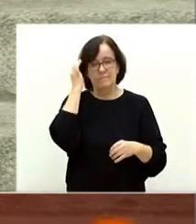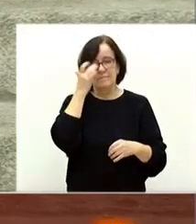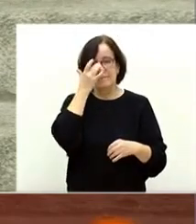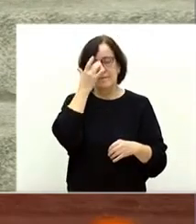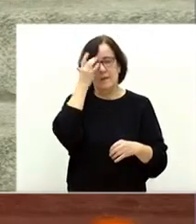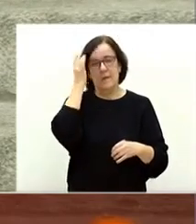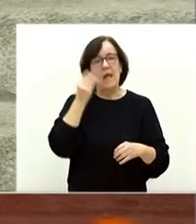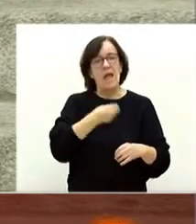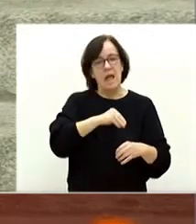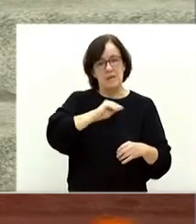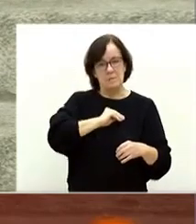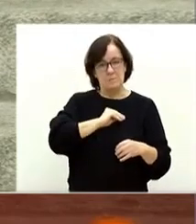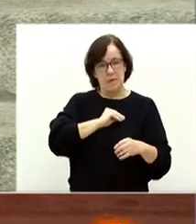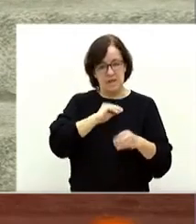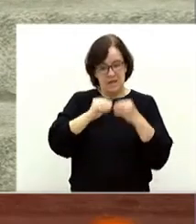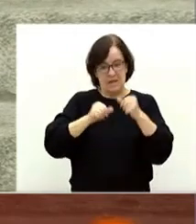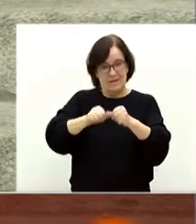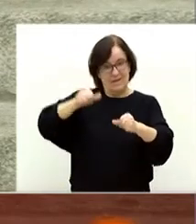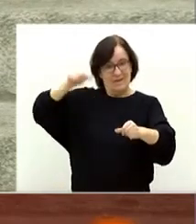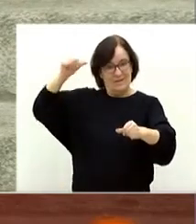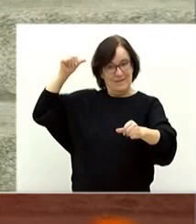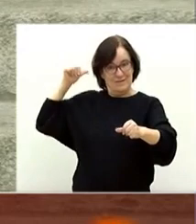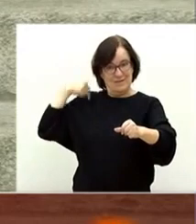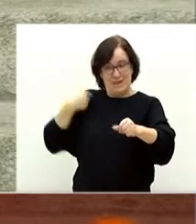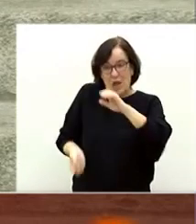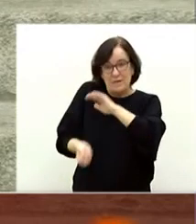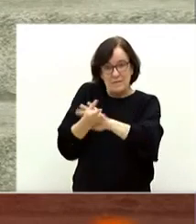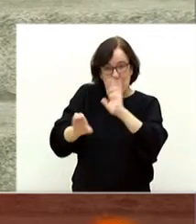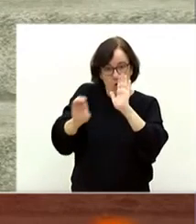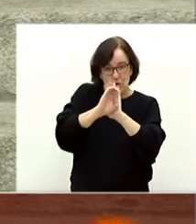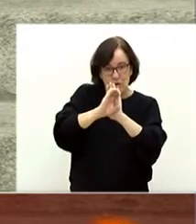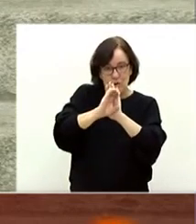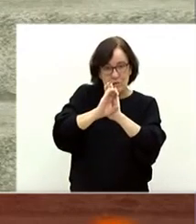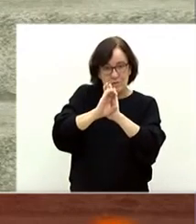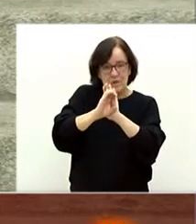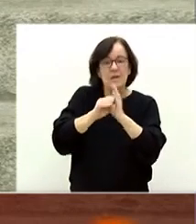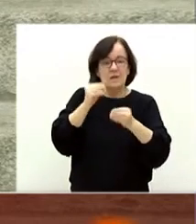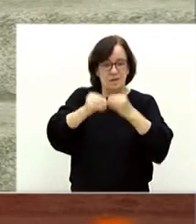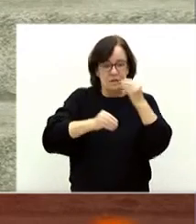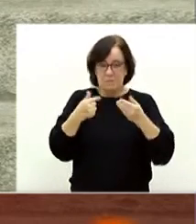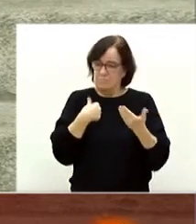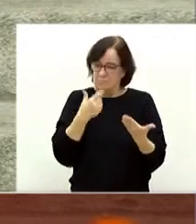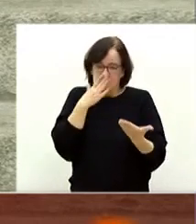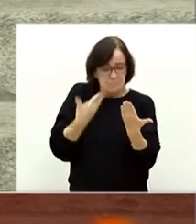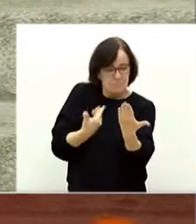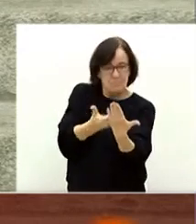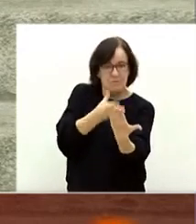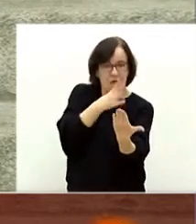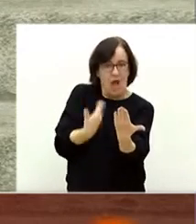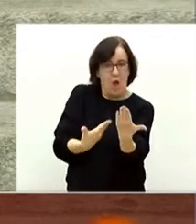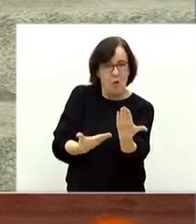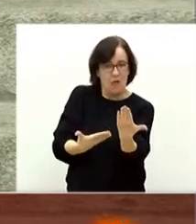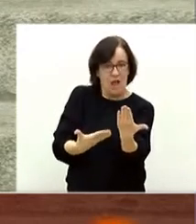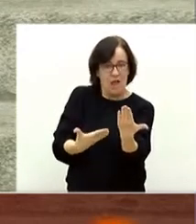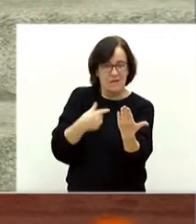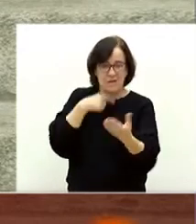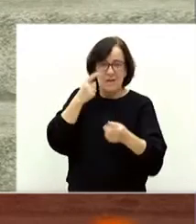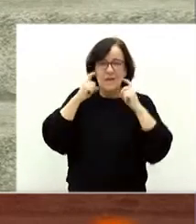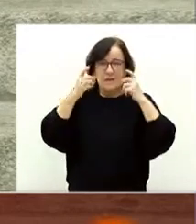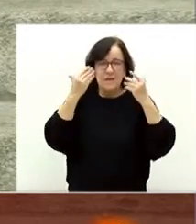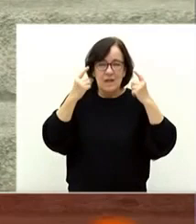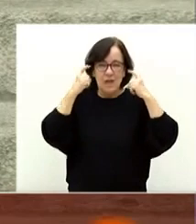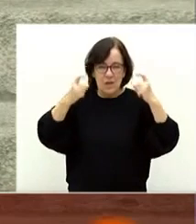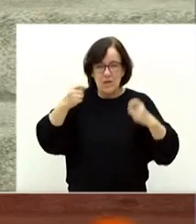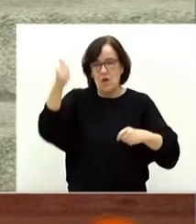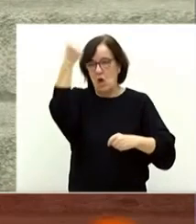la España que proyectaron nuestros constituyentes está ante nosotros. Gracias al esfuerzo de los